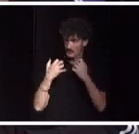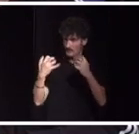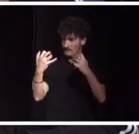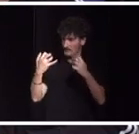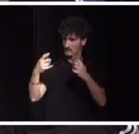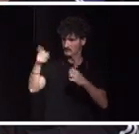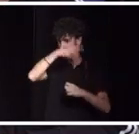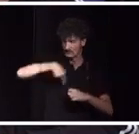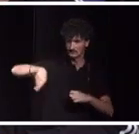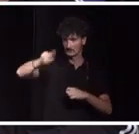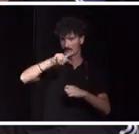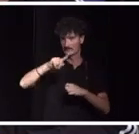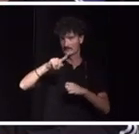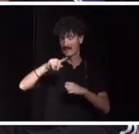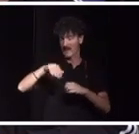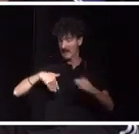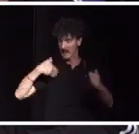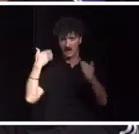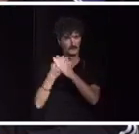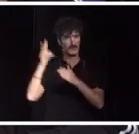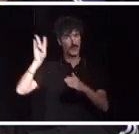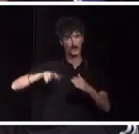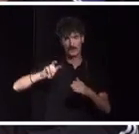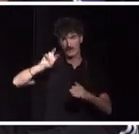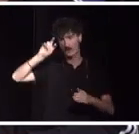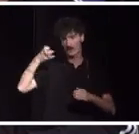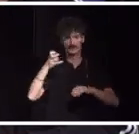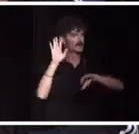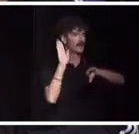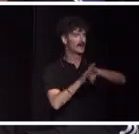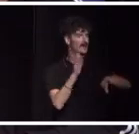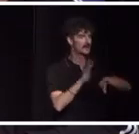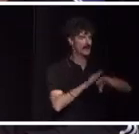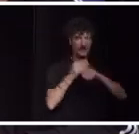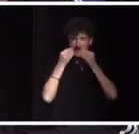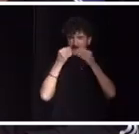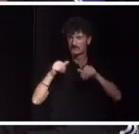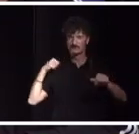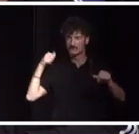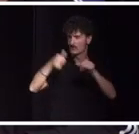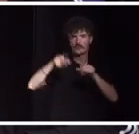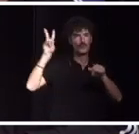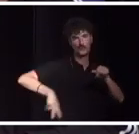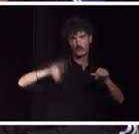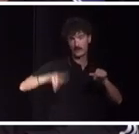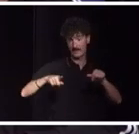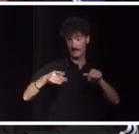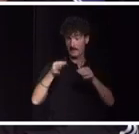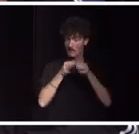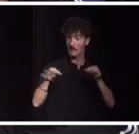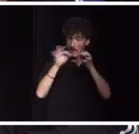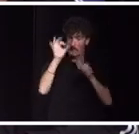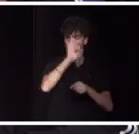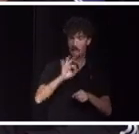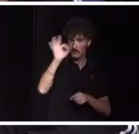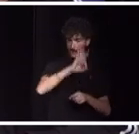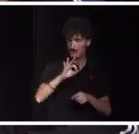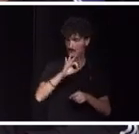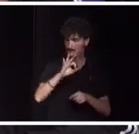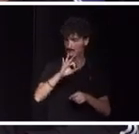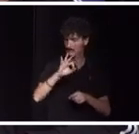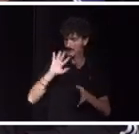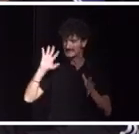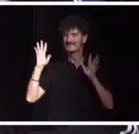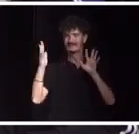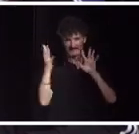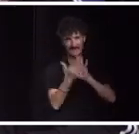que ha permitido llegar donde nunca llegó la izquierda histórica. Porque sin Podemos no hay transformación,